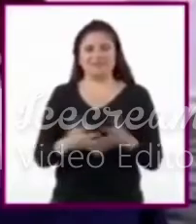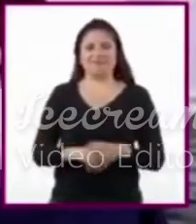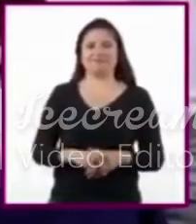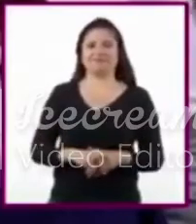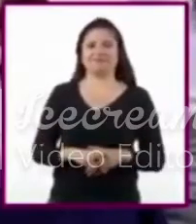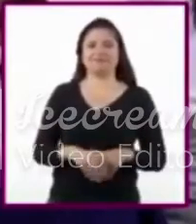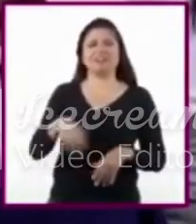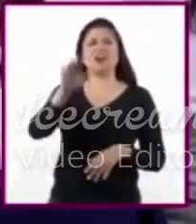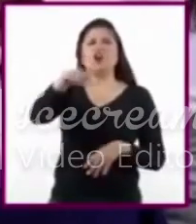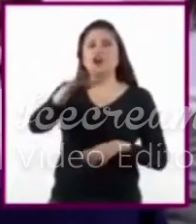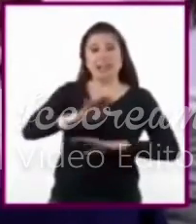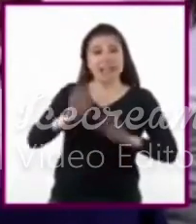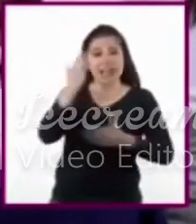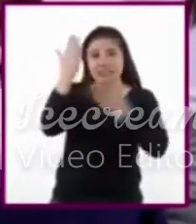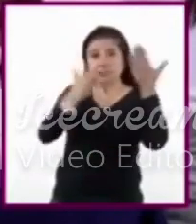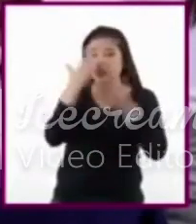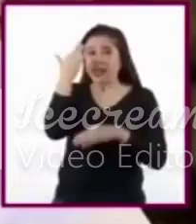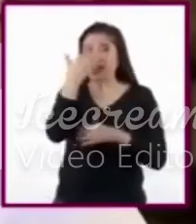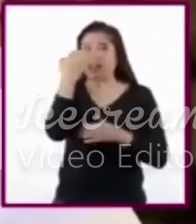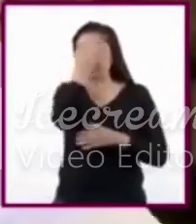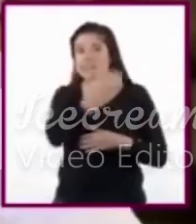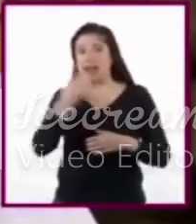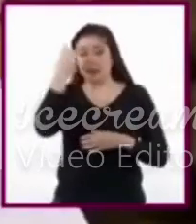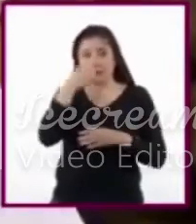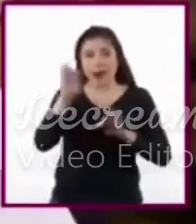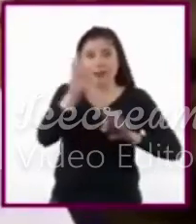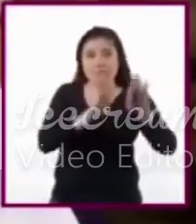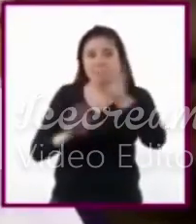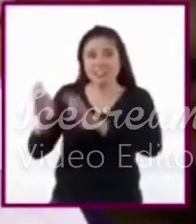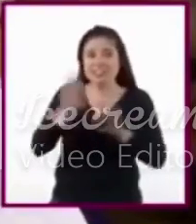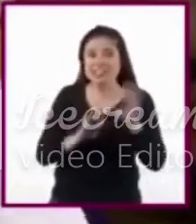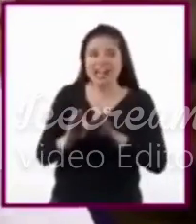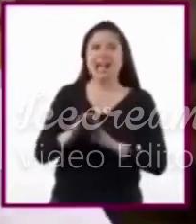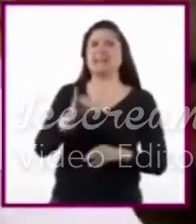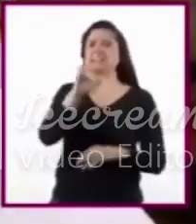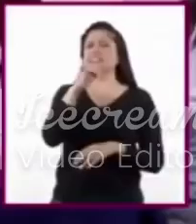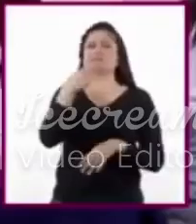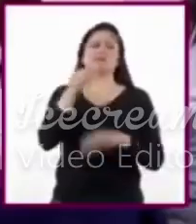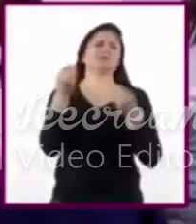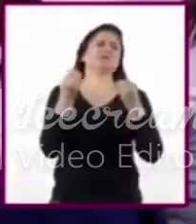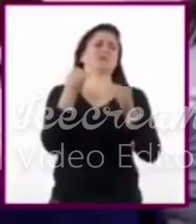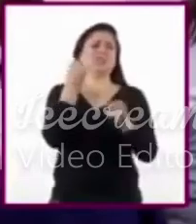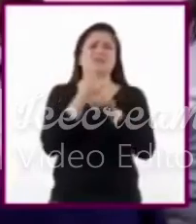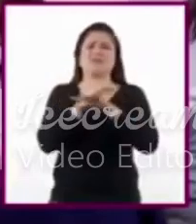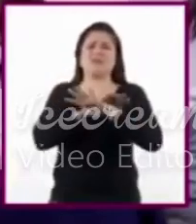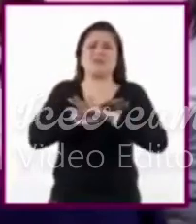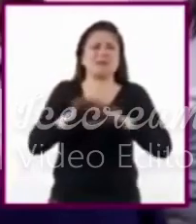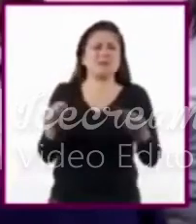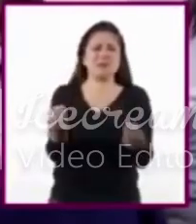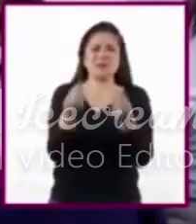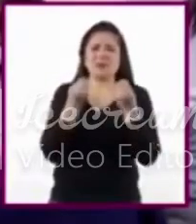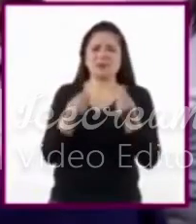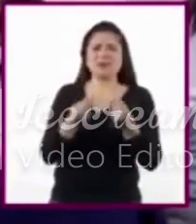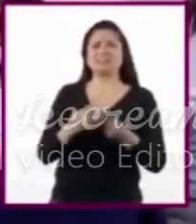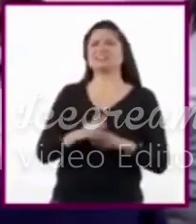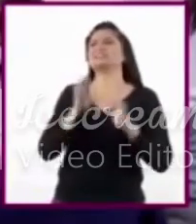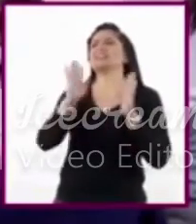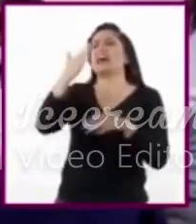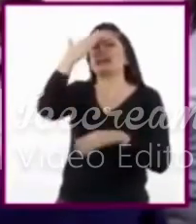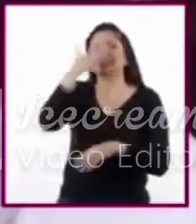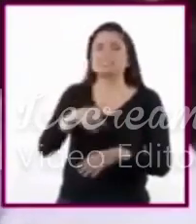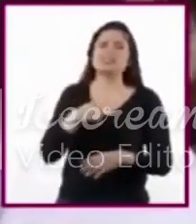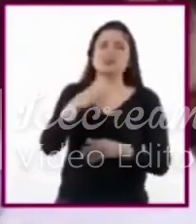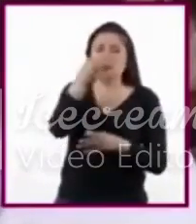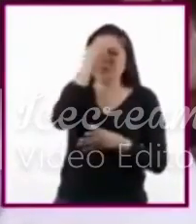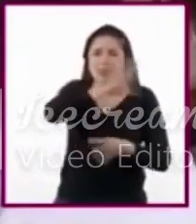Oigan, ¿ya estudiaron por el examen de física? En eso estoy, pero es mucha información. Sí, ya sé, y creo que no me voy a aprender